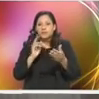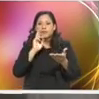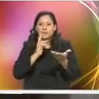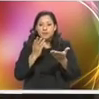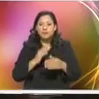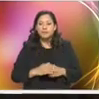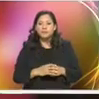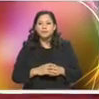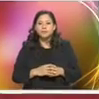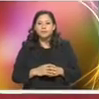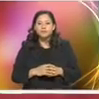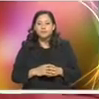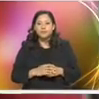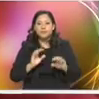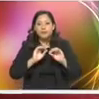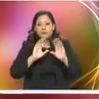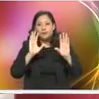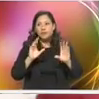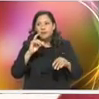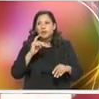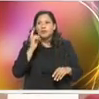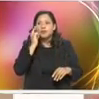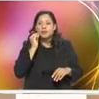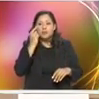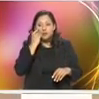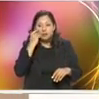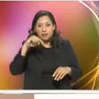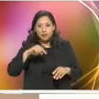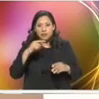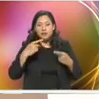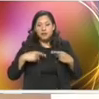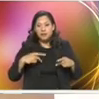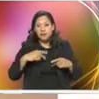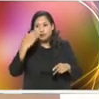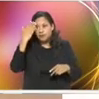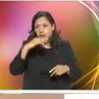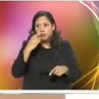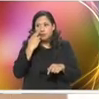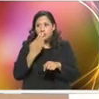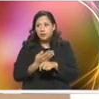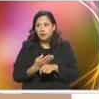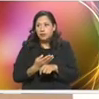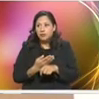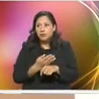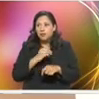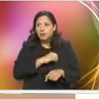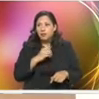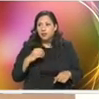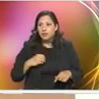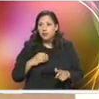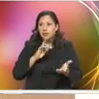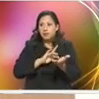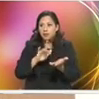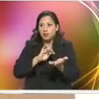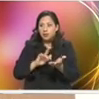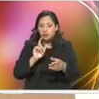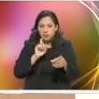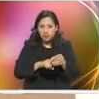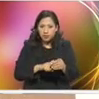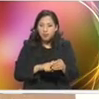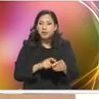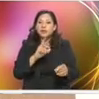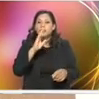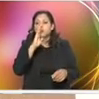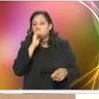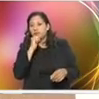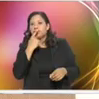algunas. Por supuesto, Quique, y es que también la ciudadanía tiene la responsabilidad, la obligación de participar. No se puede